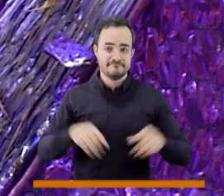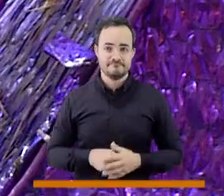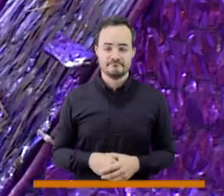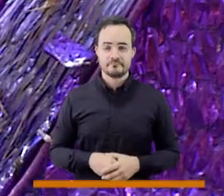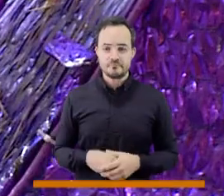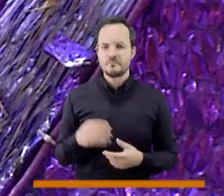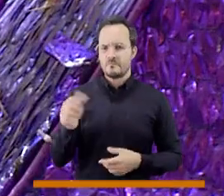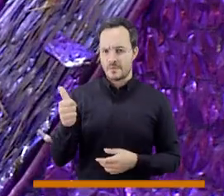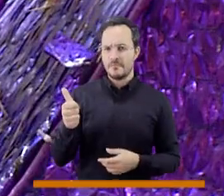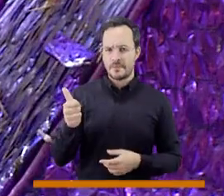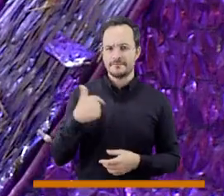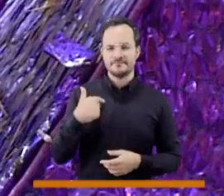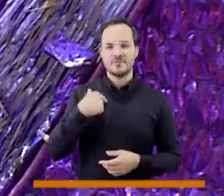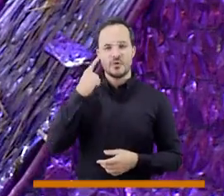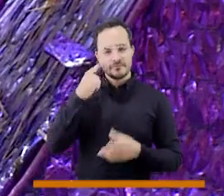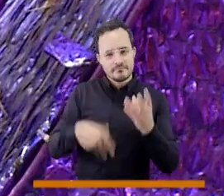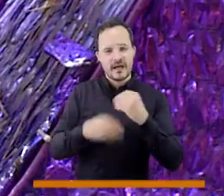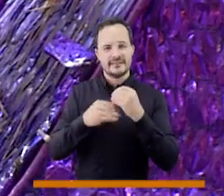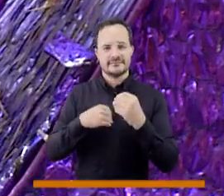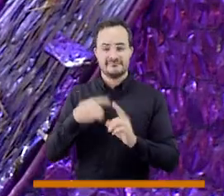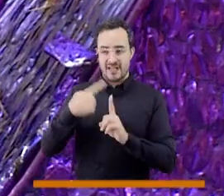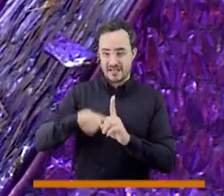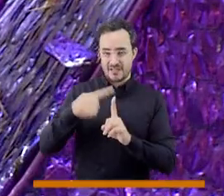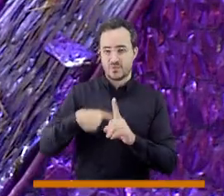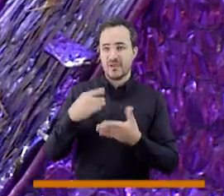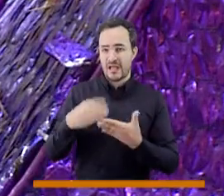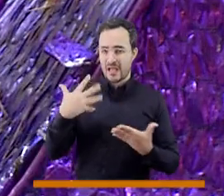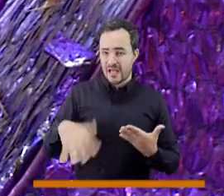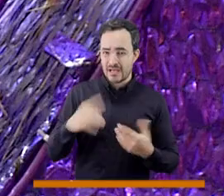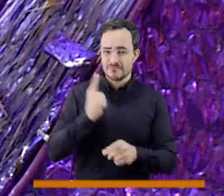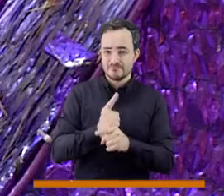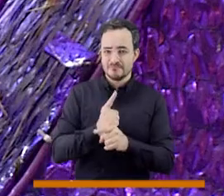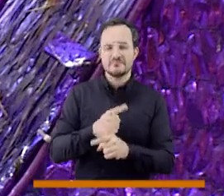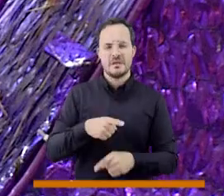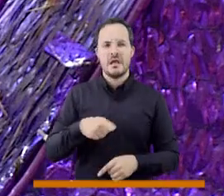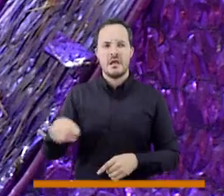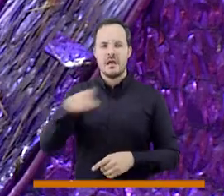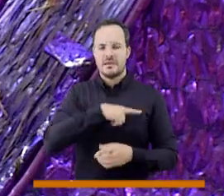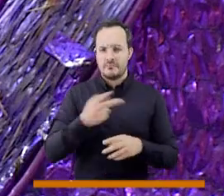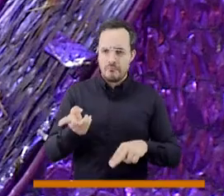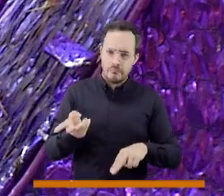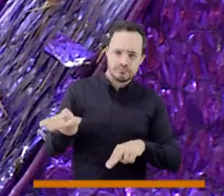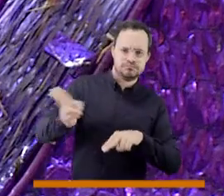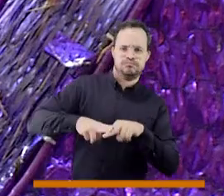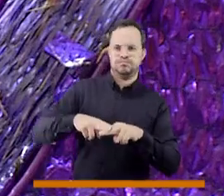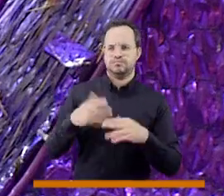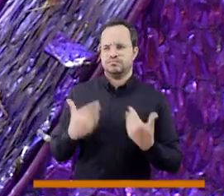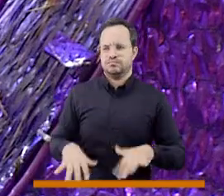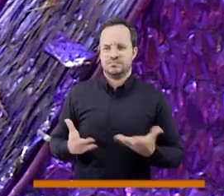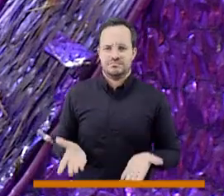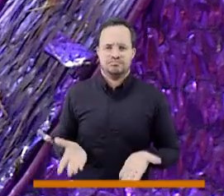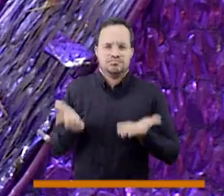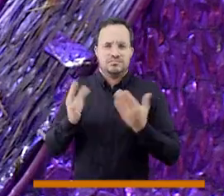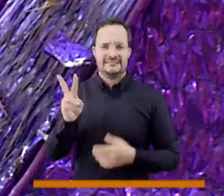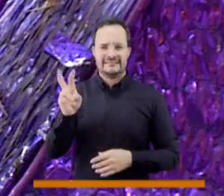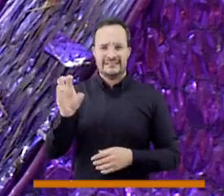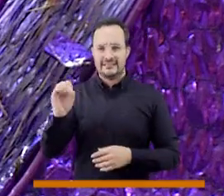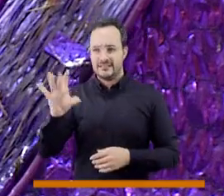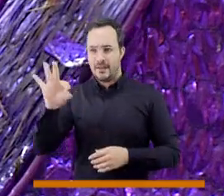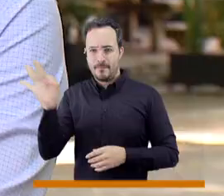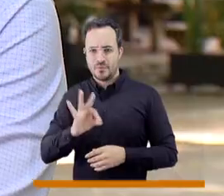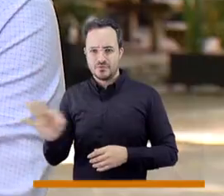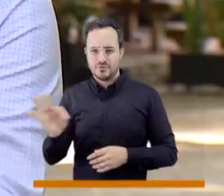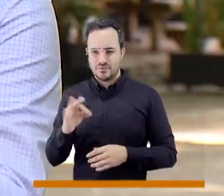parece importante que comentemos acerca del aumento de los arriendos. Se han aumentado cerca de un 70% en